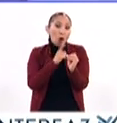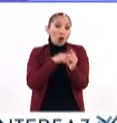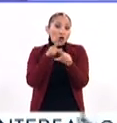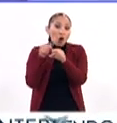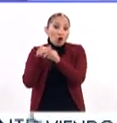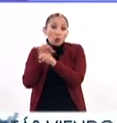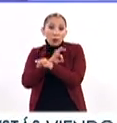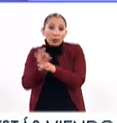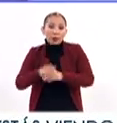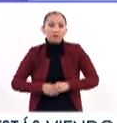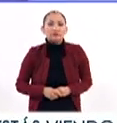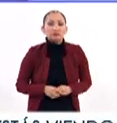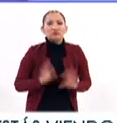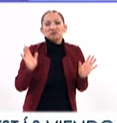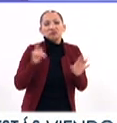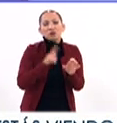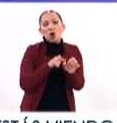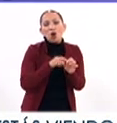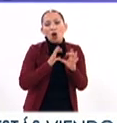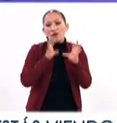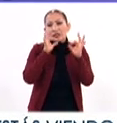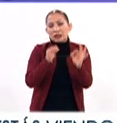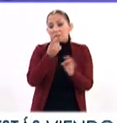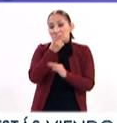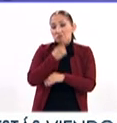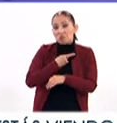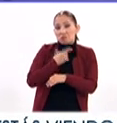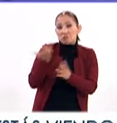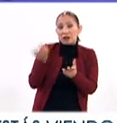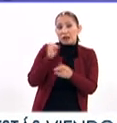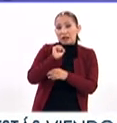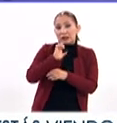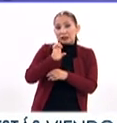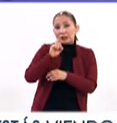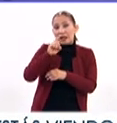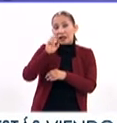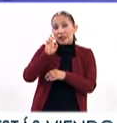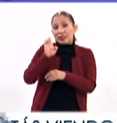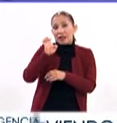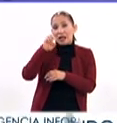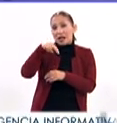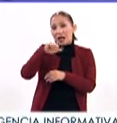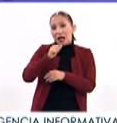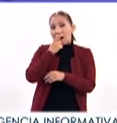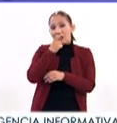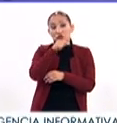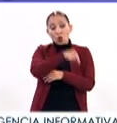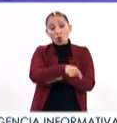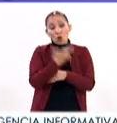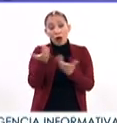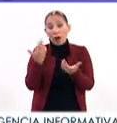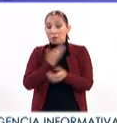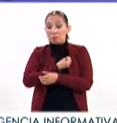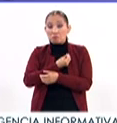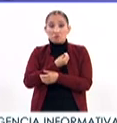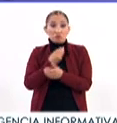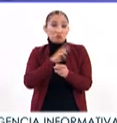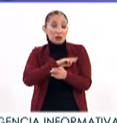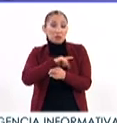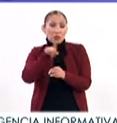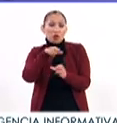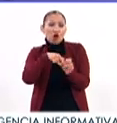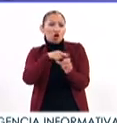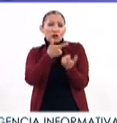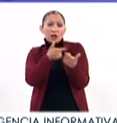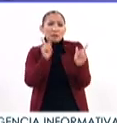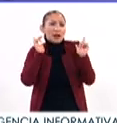ser de colores No, en realidad tenues. es el color oficial que nos marcó la Secretaría de la Defensa. Alguien que tenga una privada la puede pintar